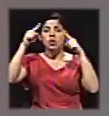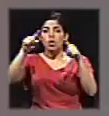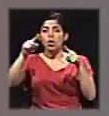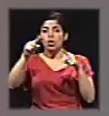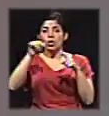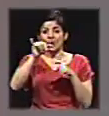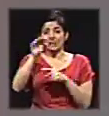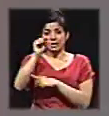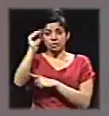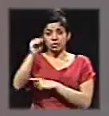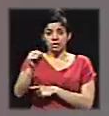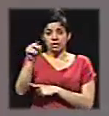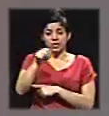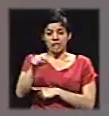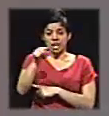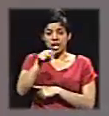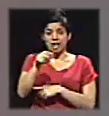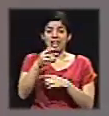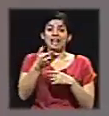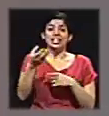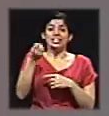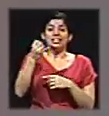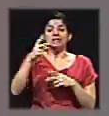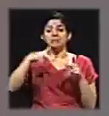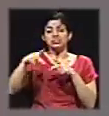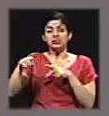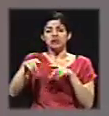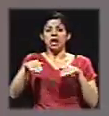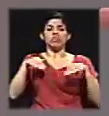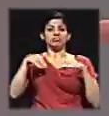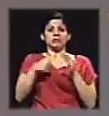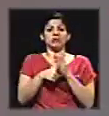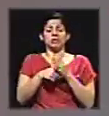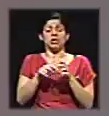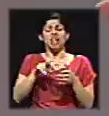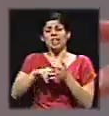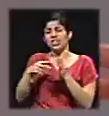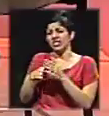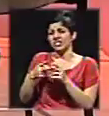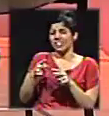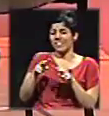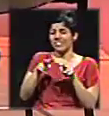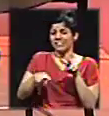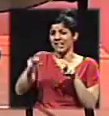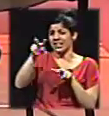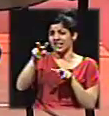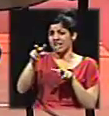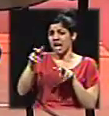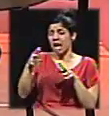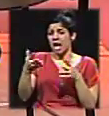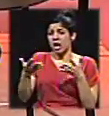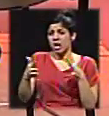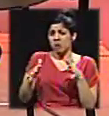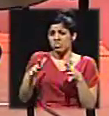esta cifra. Con un abstencionismo lo más alto. Ahí hay una ventaja de unos ciento,